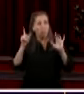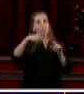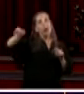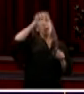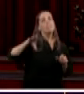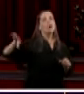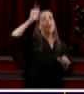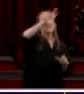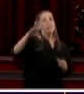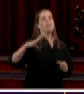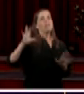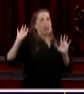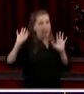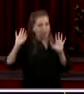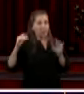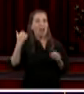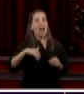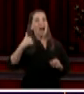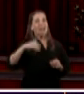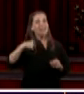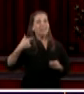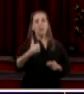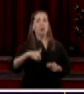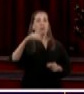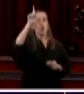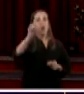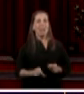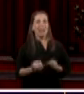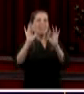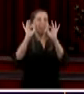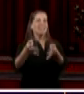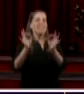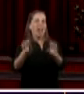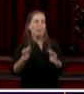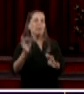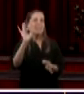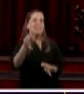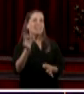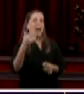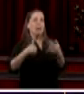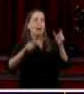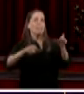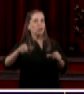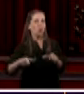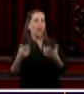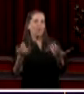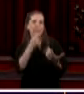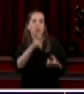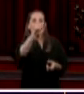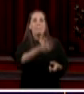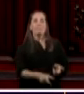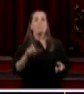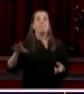pensemos que esto va a salir así es lo lo más radical que pone el gobierno radical en términos de extremo que pone el gobierno para abrir la negociación esto es de